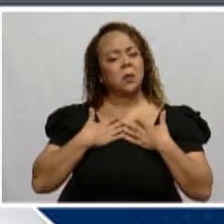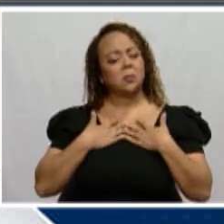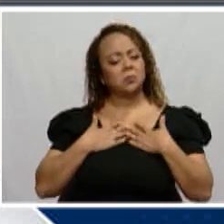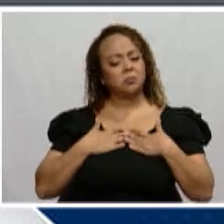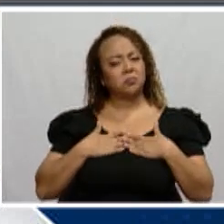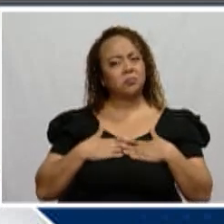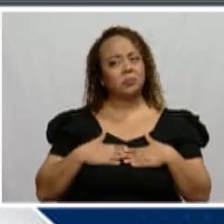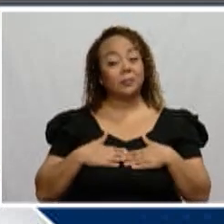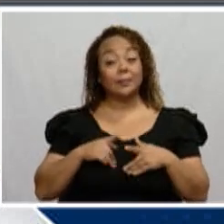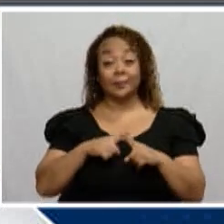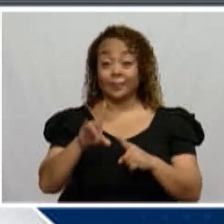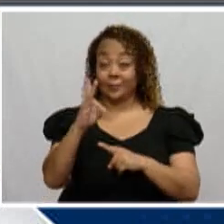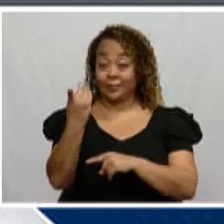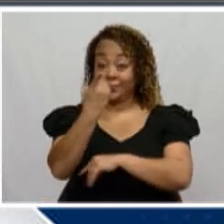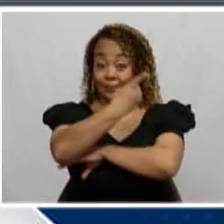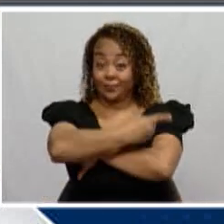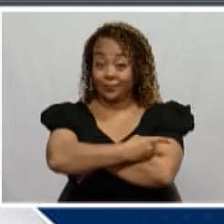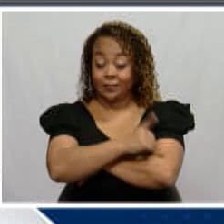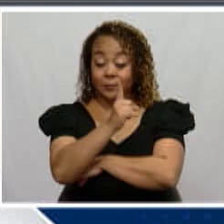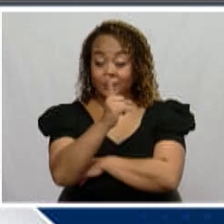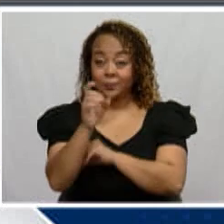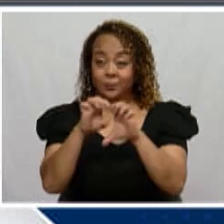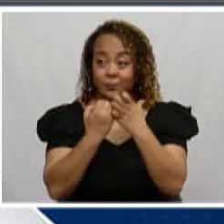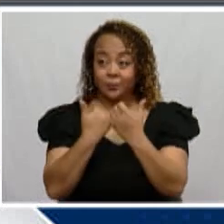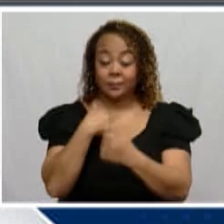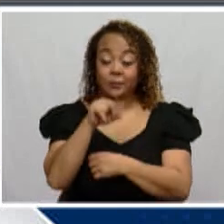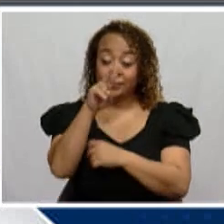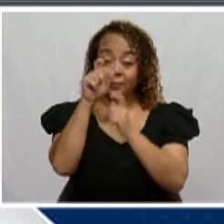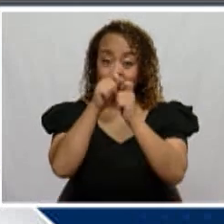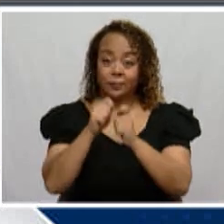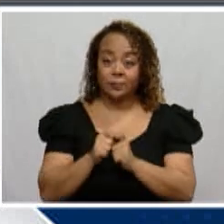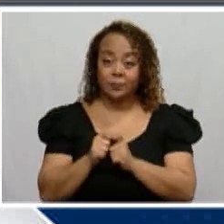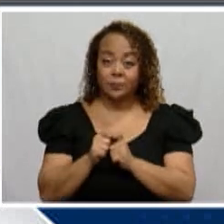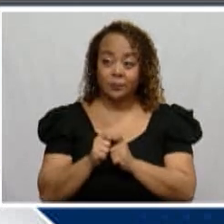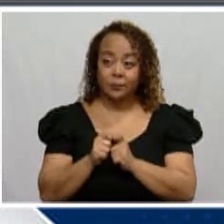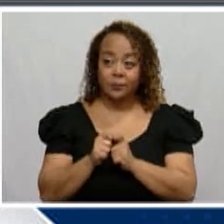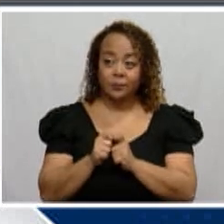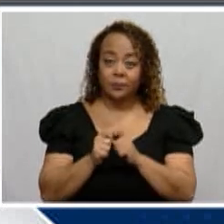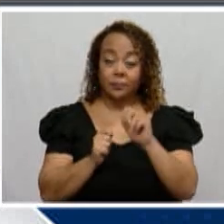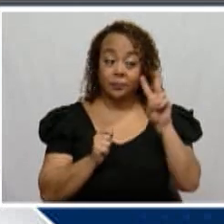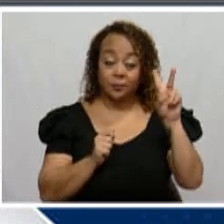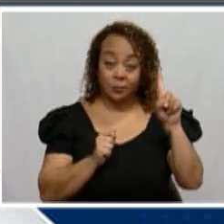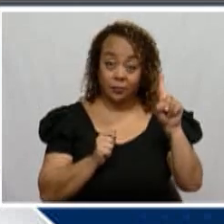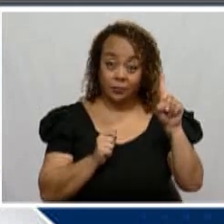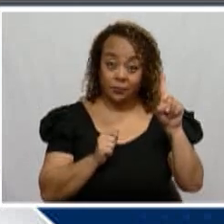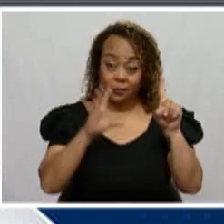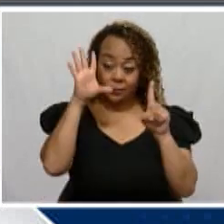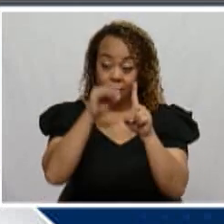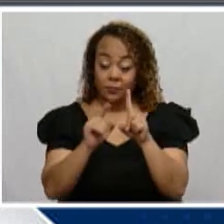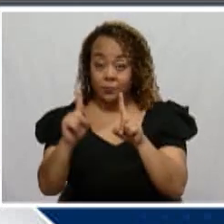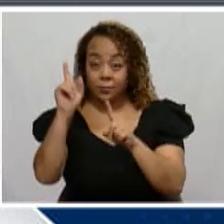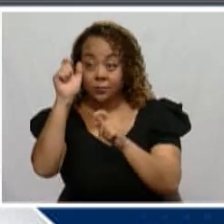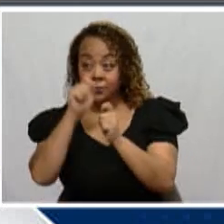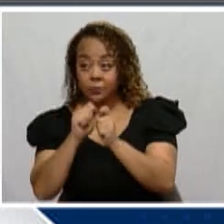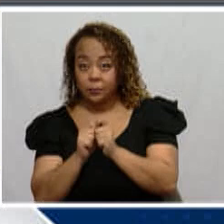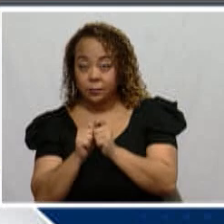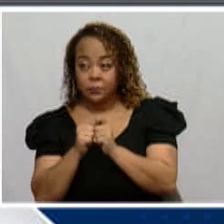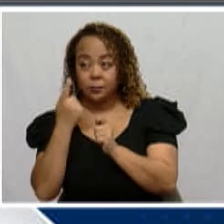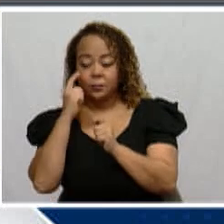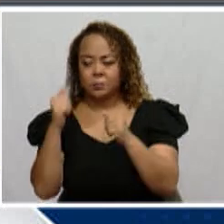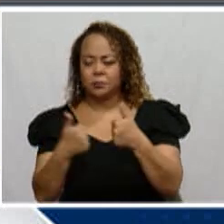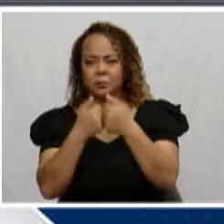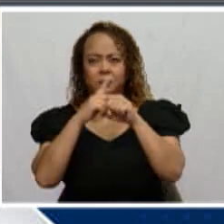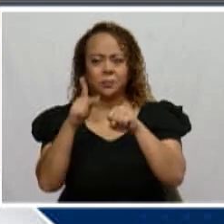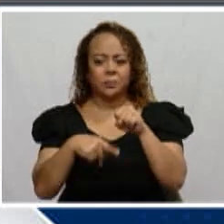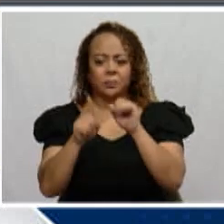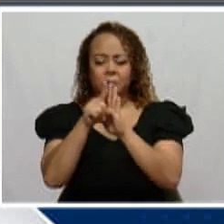tranquilo pero en siete fechas que un equipo tenga dos puntos de 21 que uno de esos puntos los rescató recuerden contra Pérez